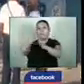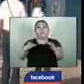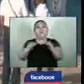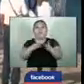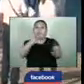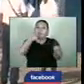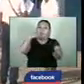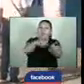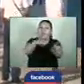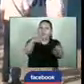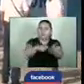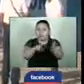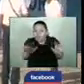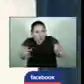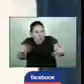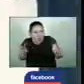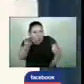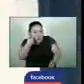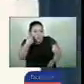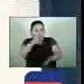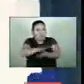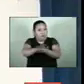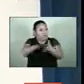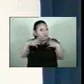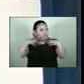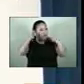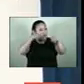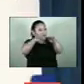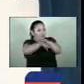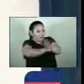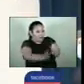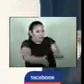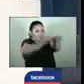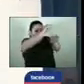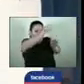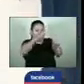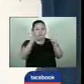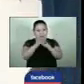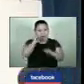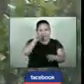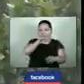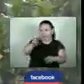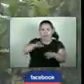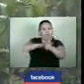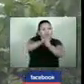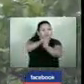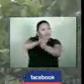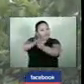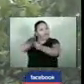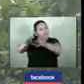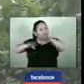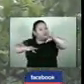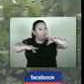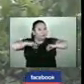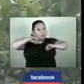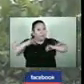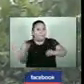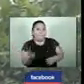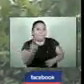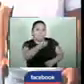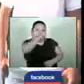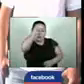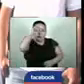las pocas medidas de bioseguridad en la institución y casos actuales de contagios por COVID-19 entre el personal